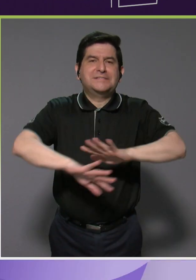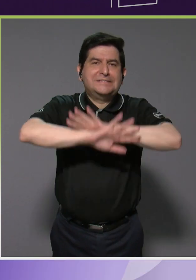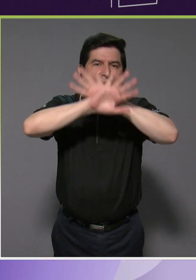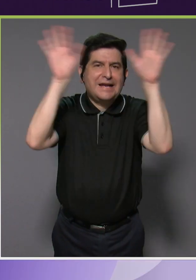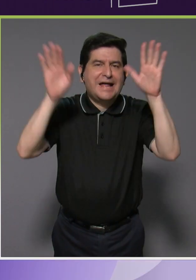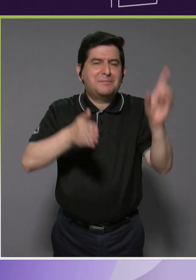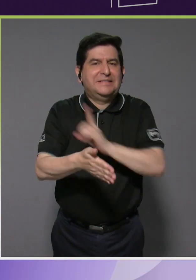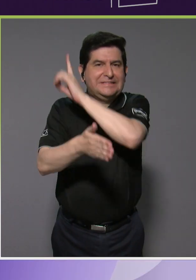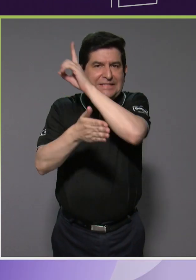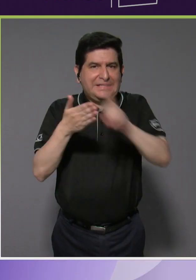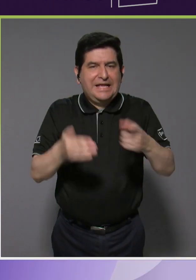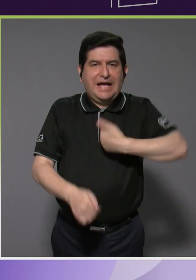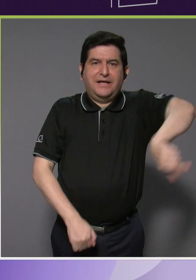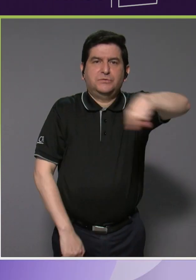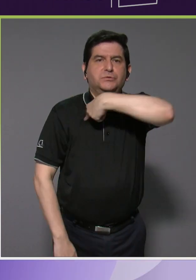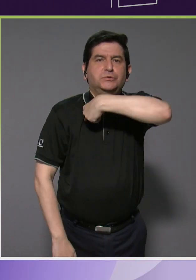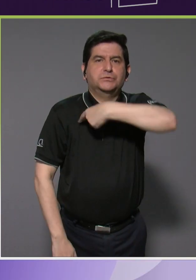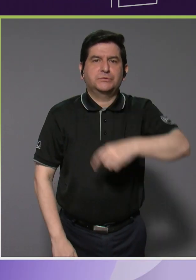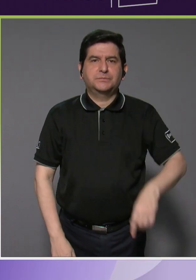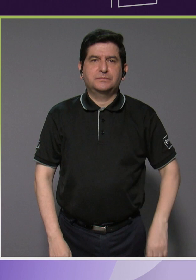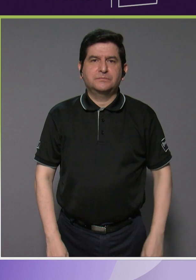de discriminación hacia nosotros,